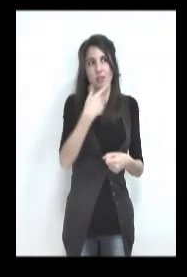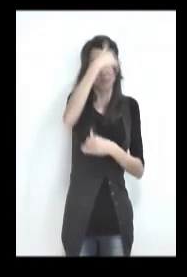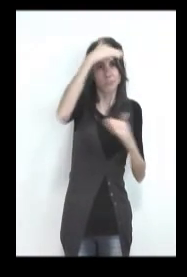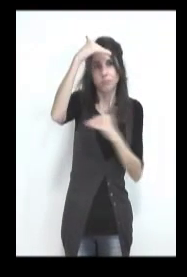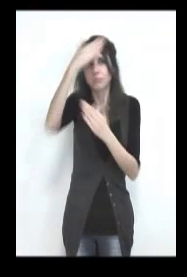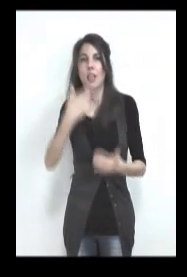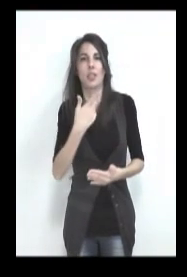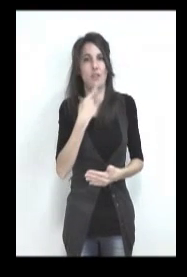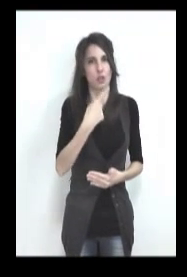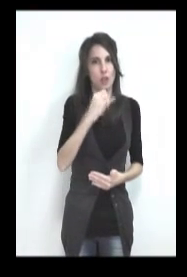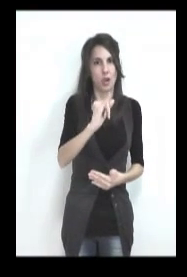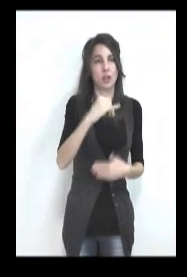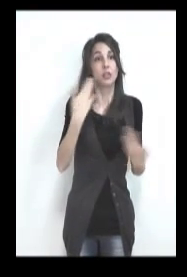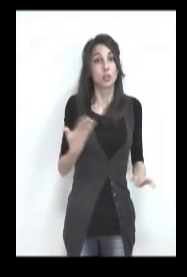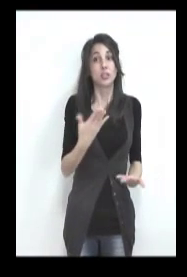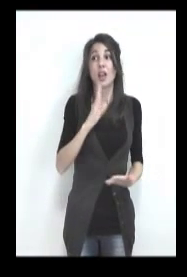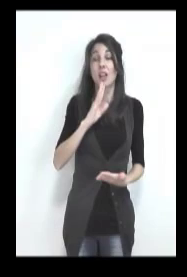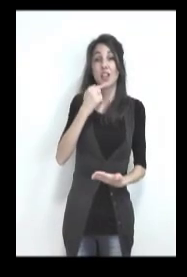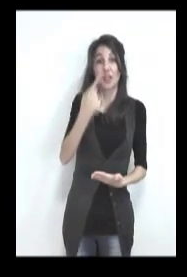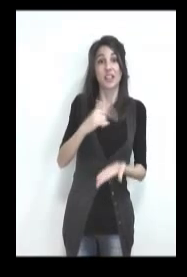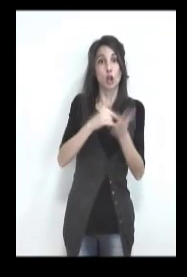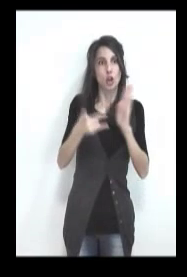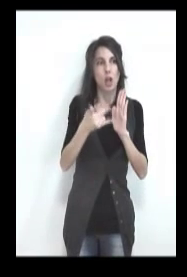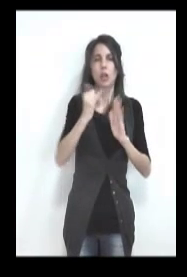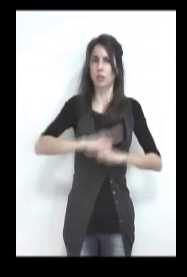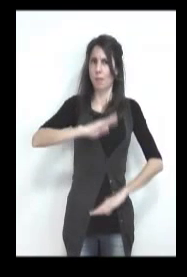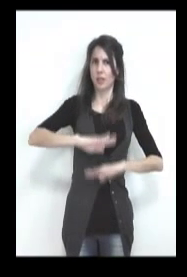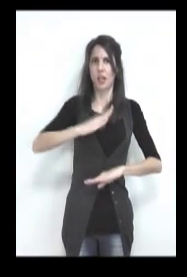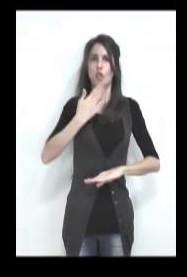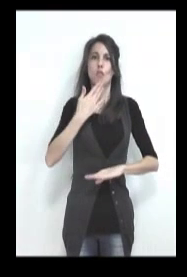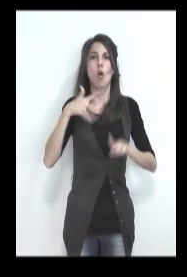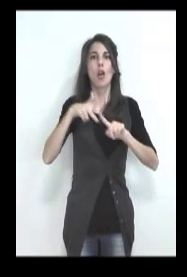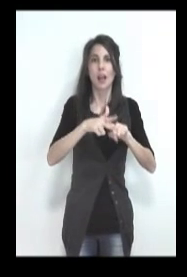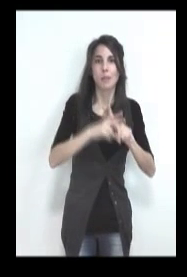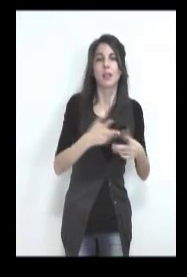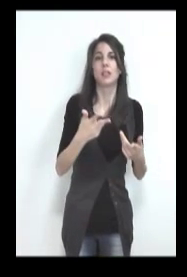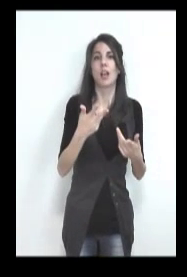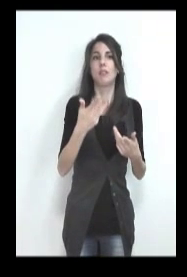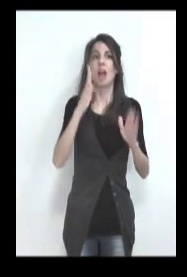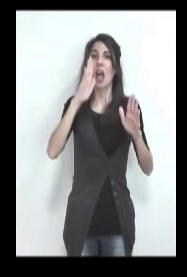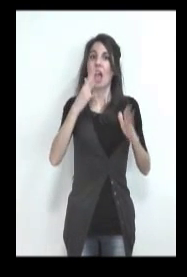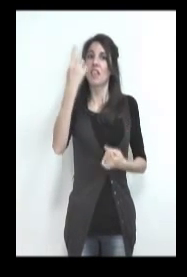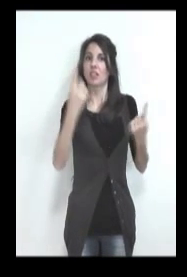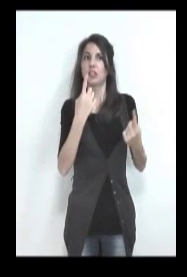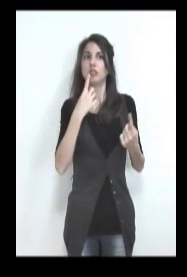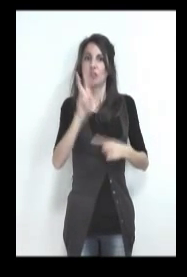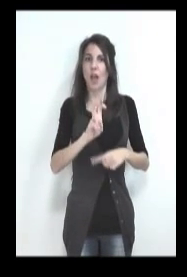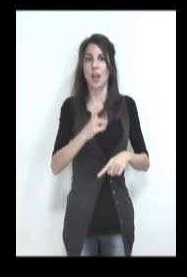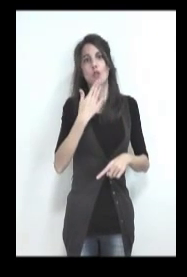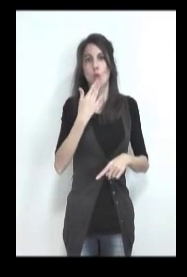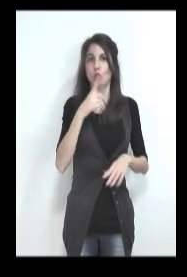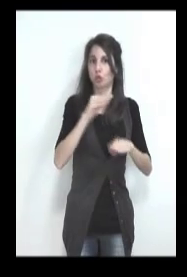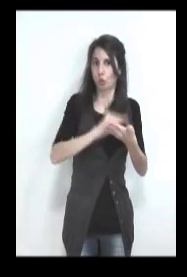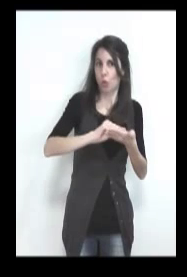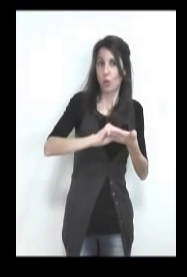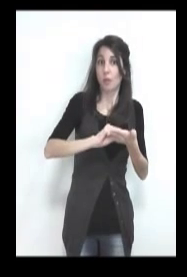la tecnología tiene capacidad como herramienta de, en vez de ser un problema, ser en muchas ocasiones una solución. Pero para ser una